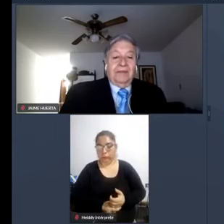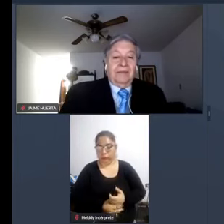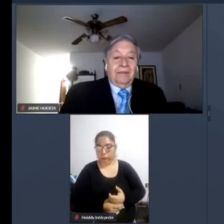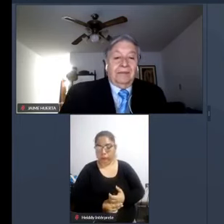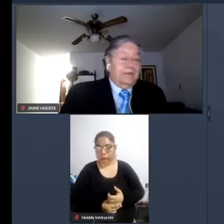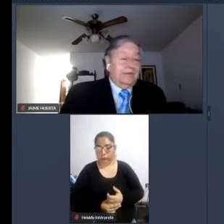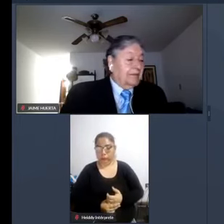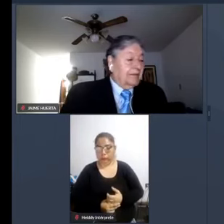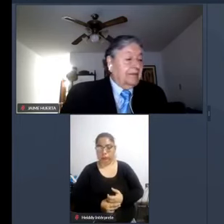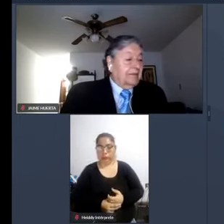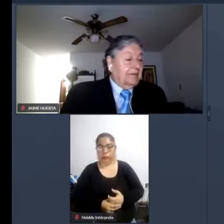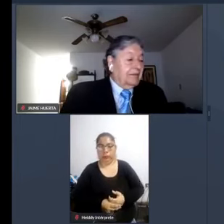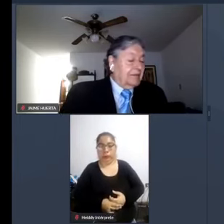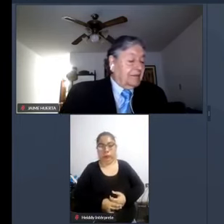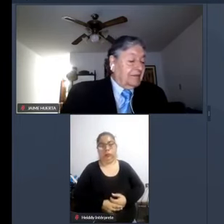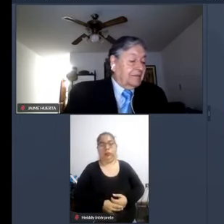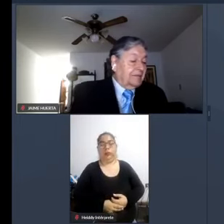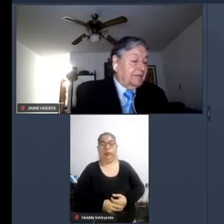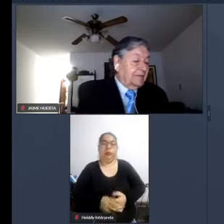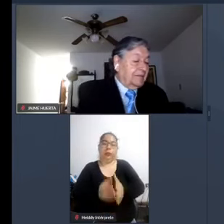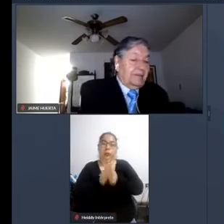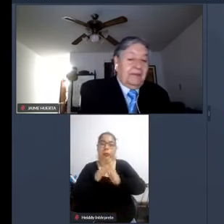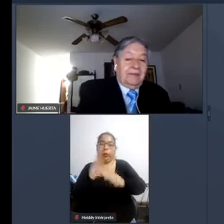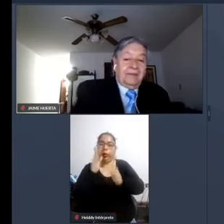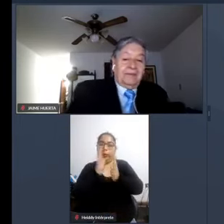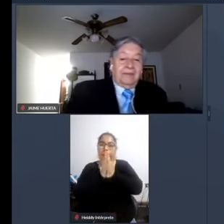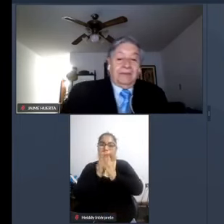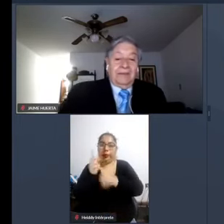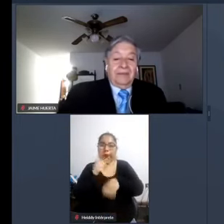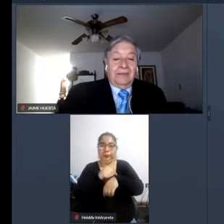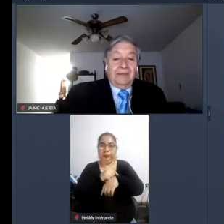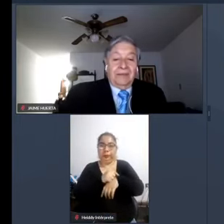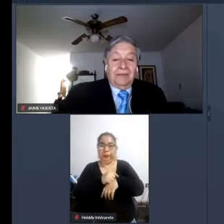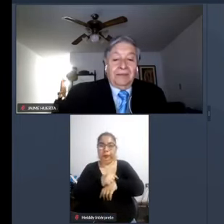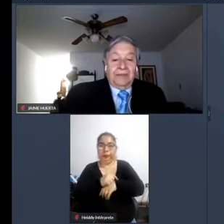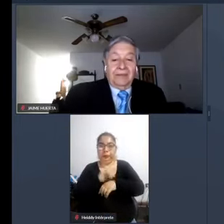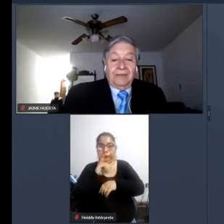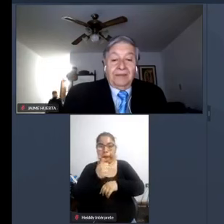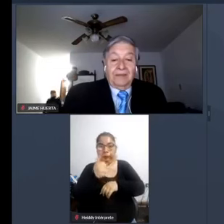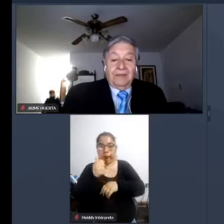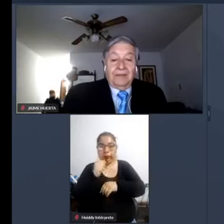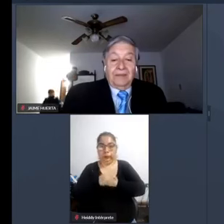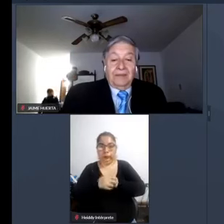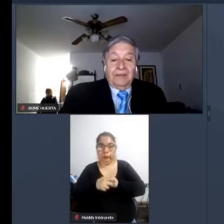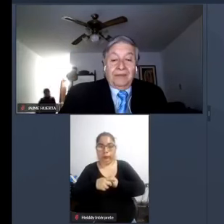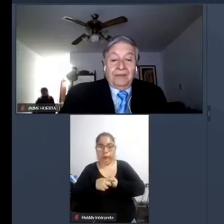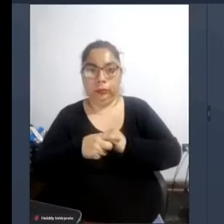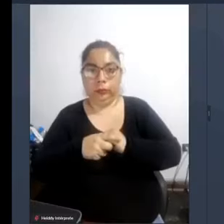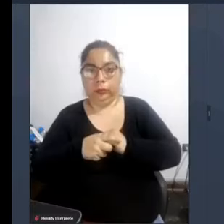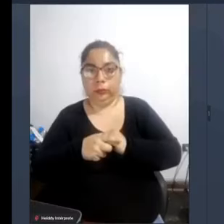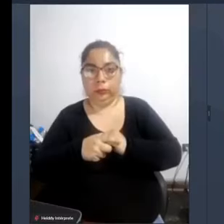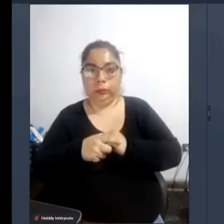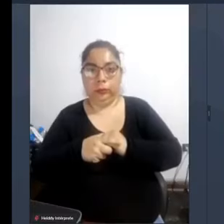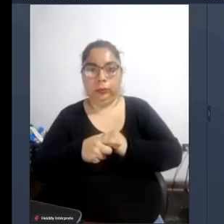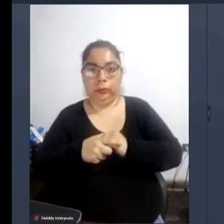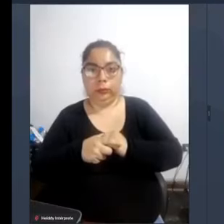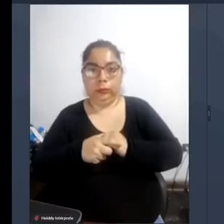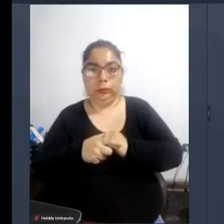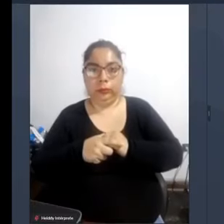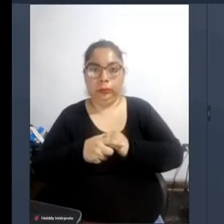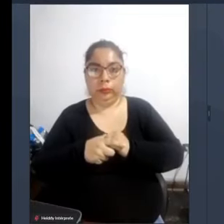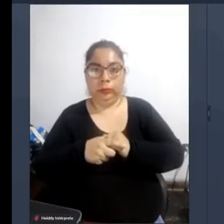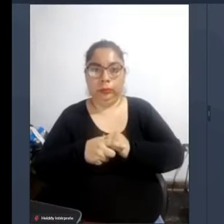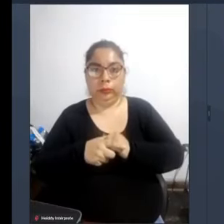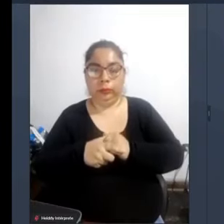vamos a pedir a Jaime por favor si tenga la amabilidad de poder cortar la transmisión ahí